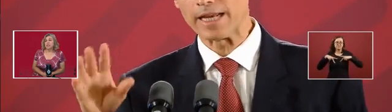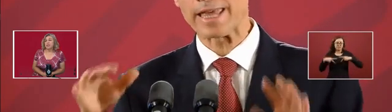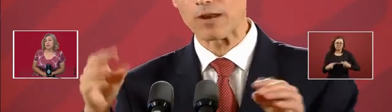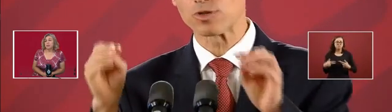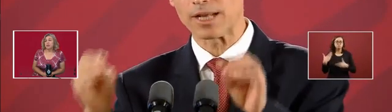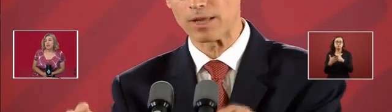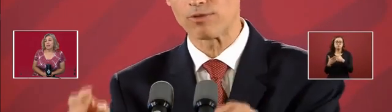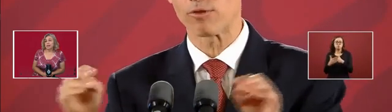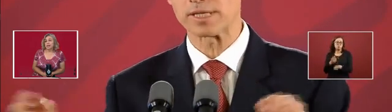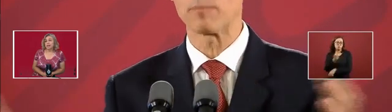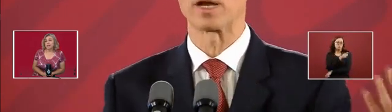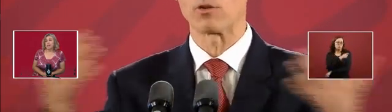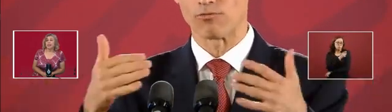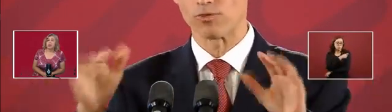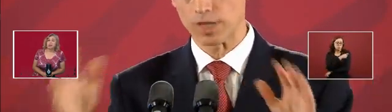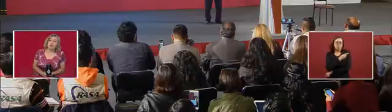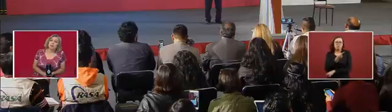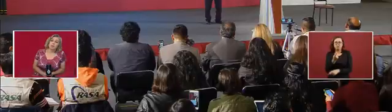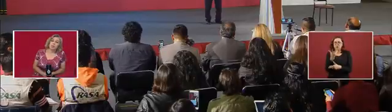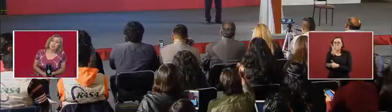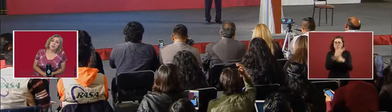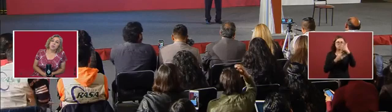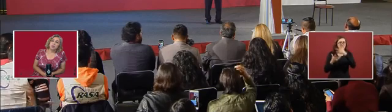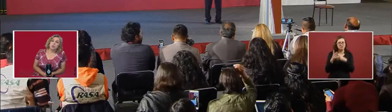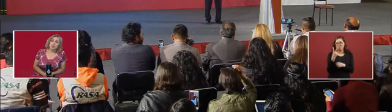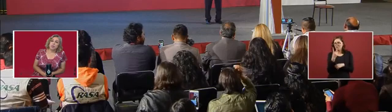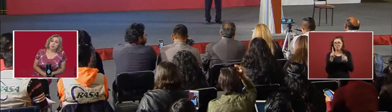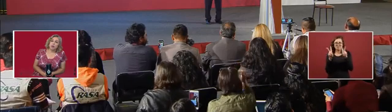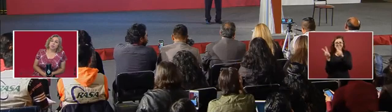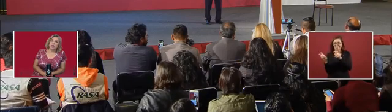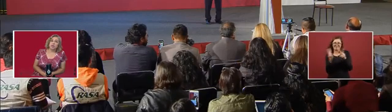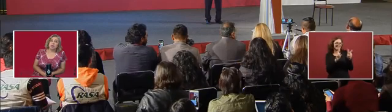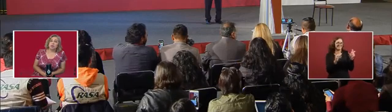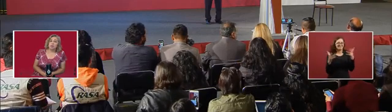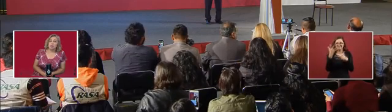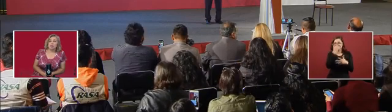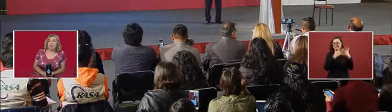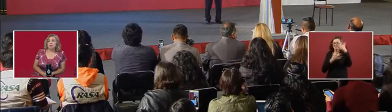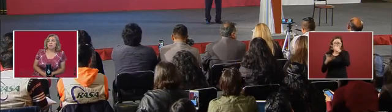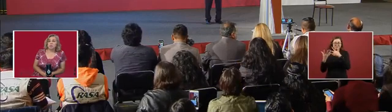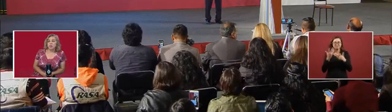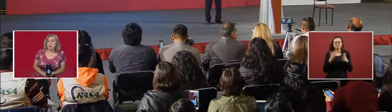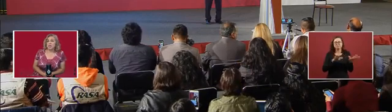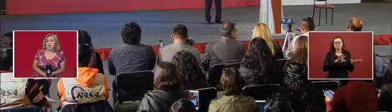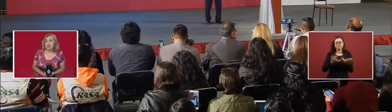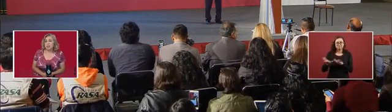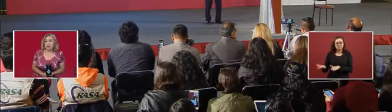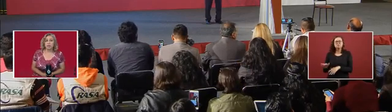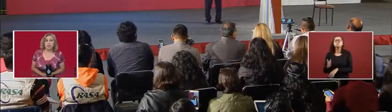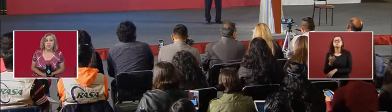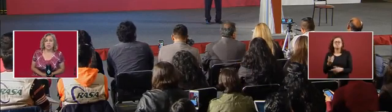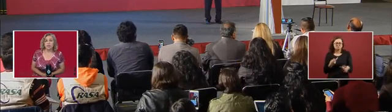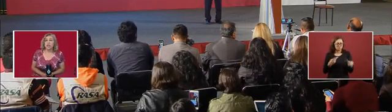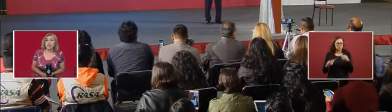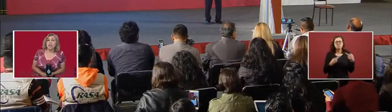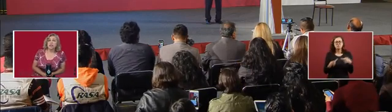and mujeres embarazadas pulmonary son and también, estamos hablando de pregnant influenza, women. no de dengue, no We're de talking about influenza. influenza. Esa es la